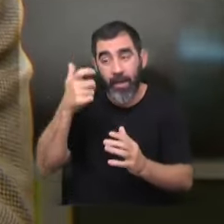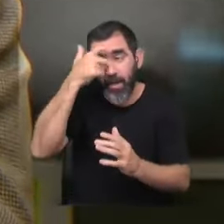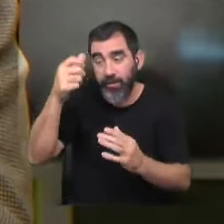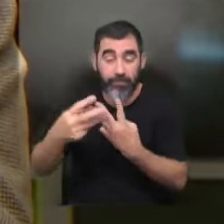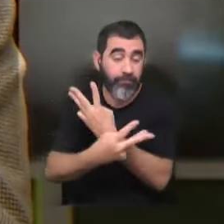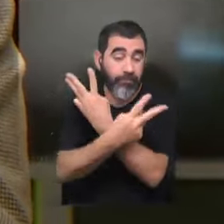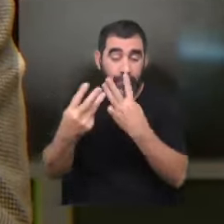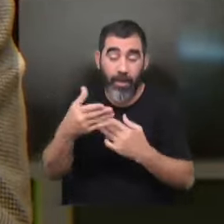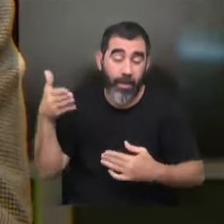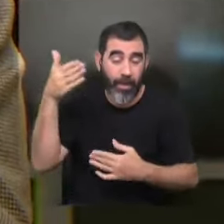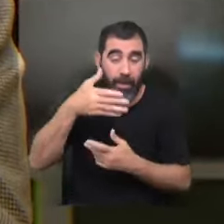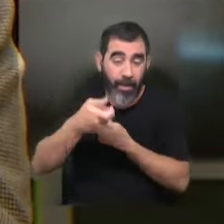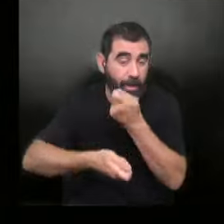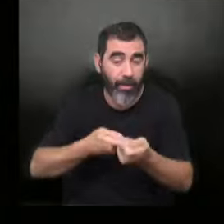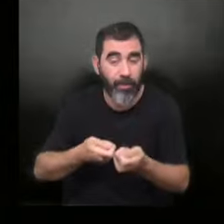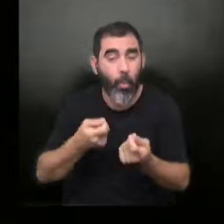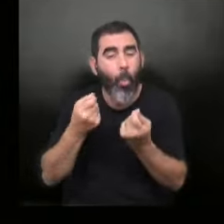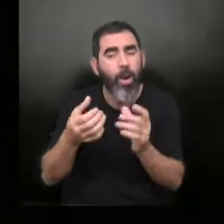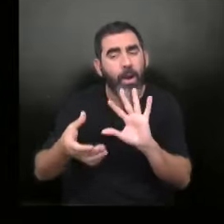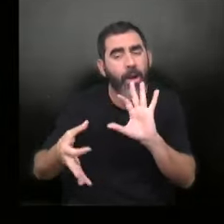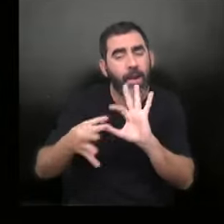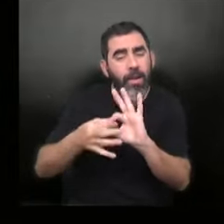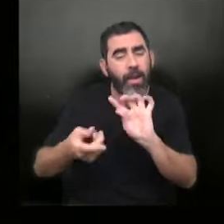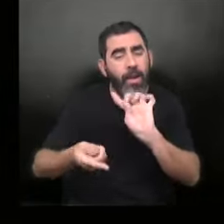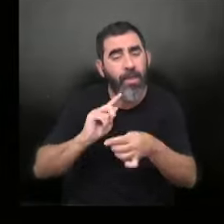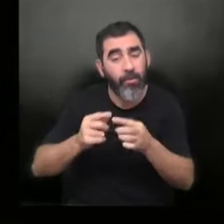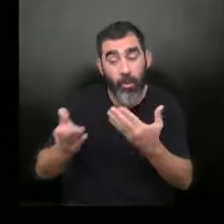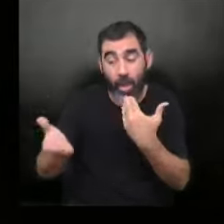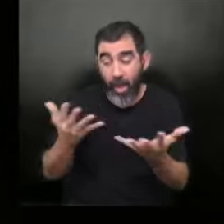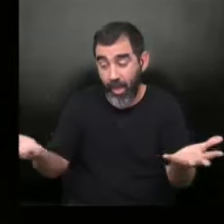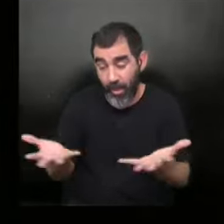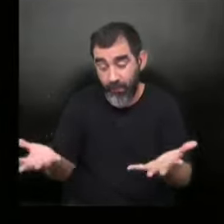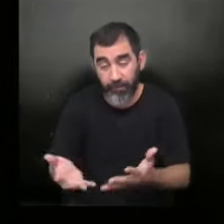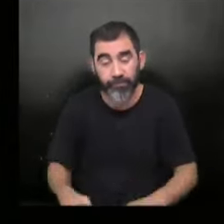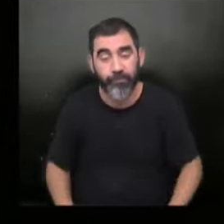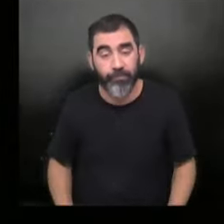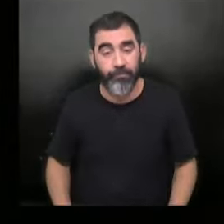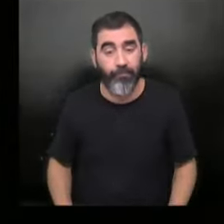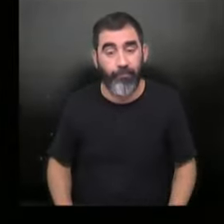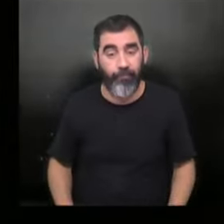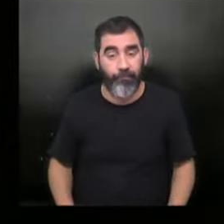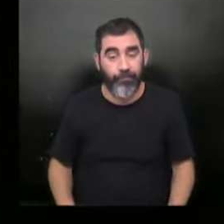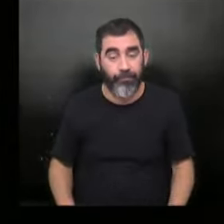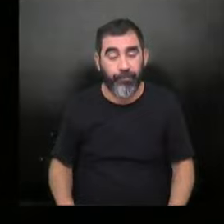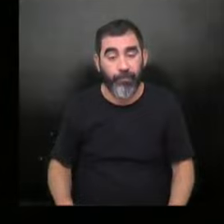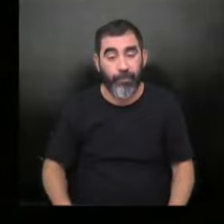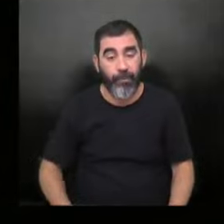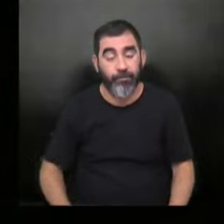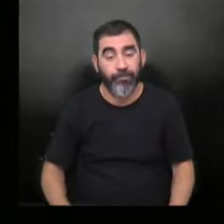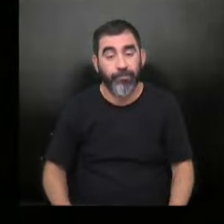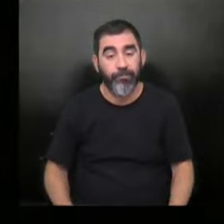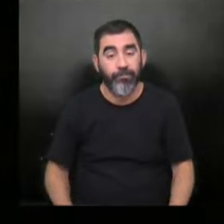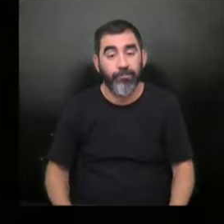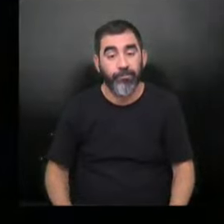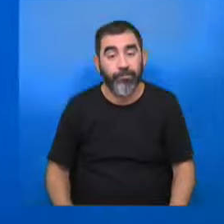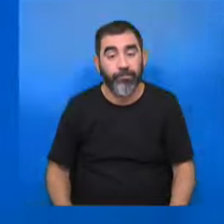eso. ¿Cuál es la relación entre esto que estamos... Este hoy, ¿no? De cuánto está o no la ciencia en nuestra cotidianeidad